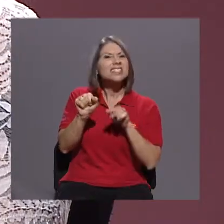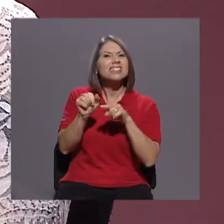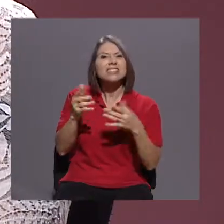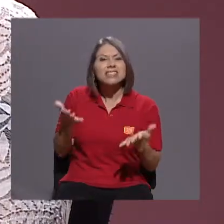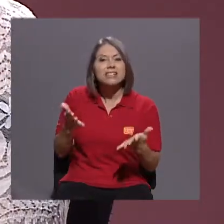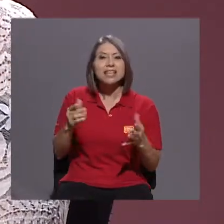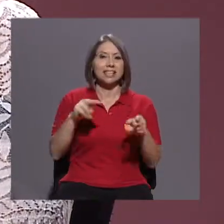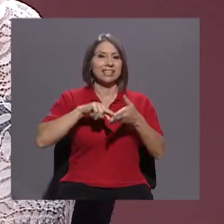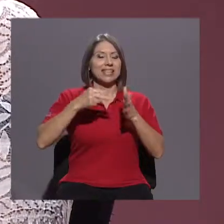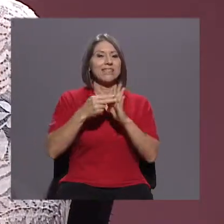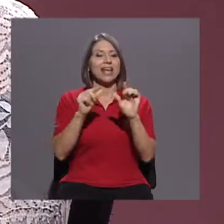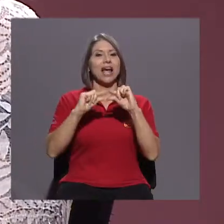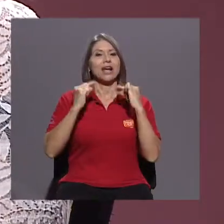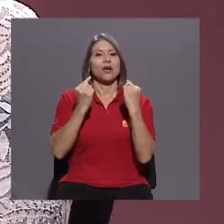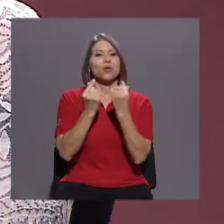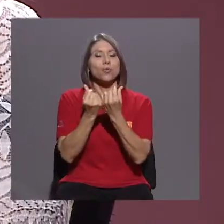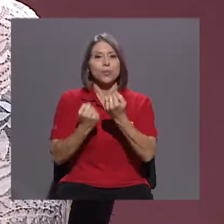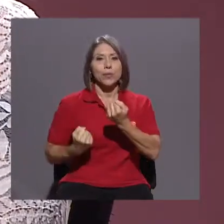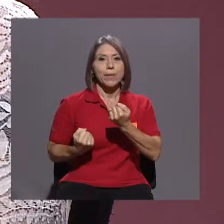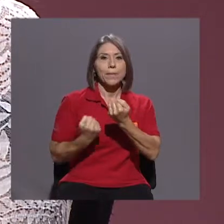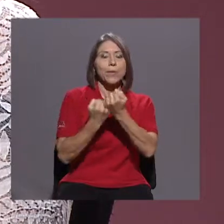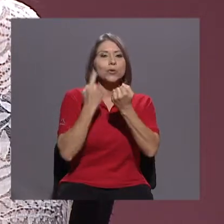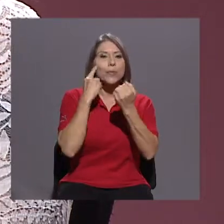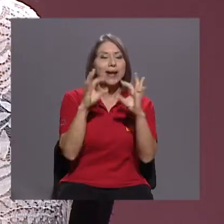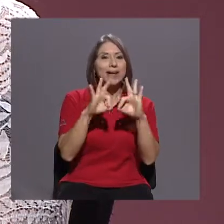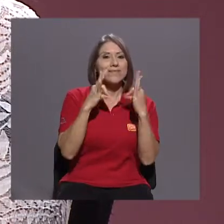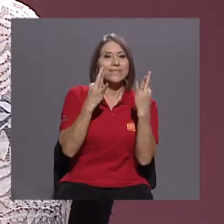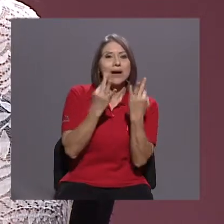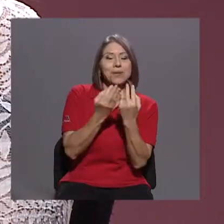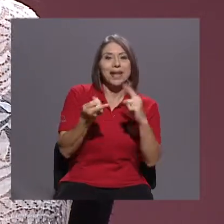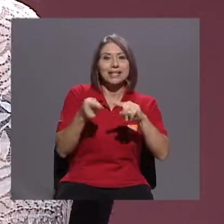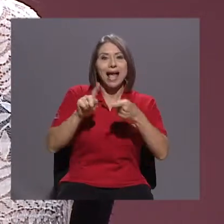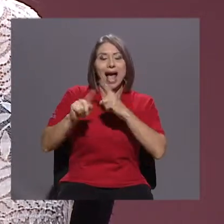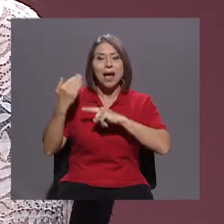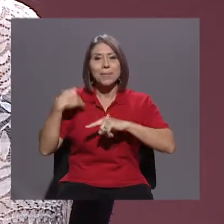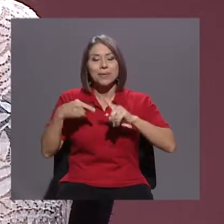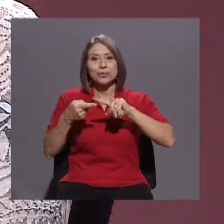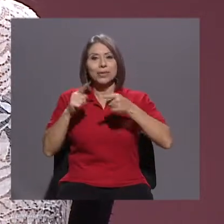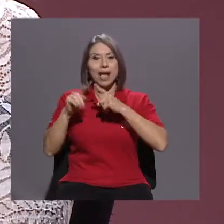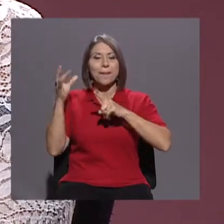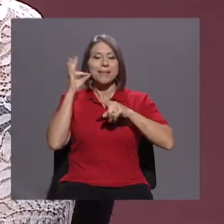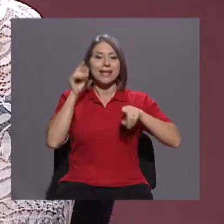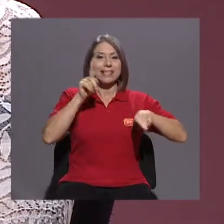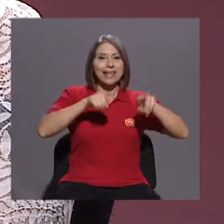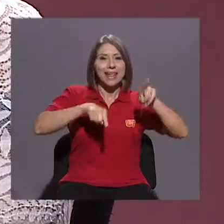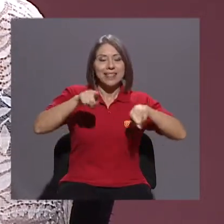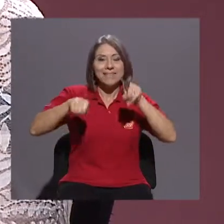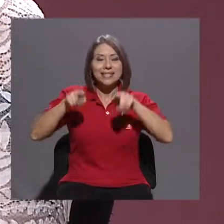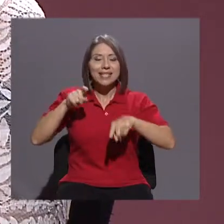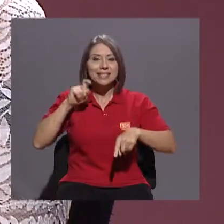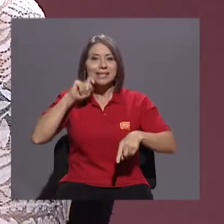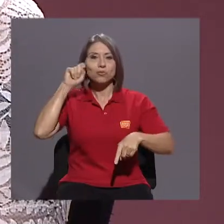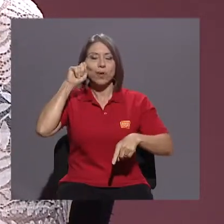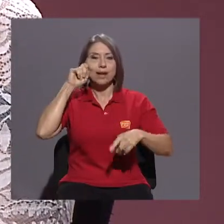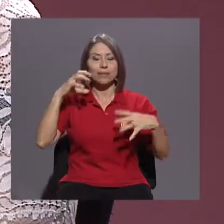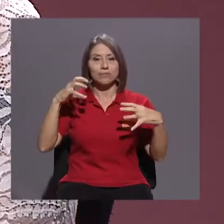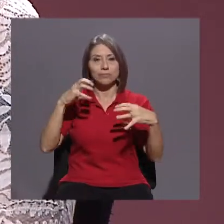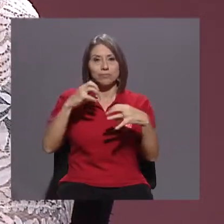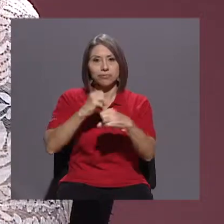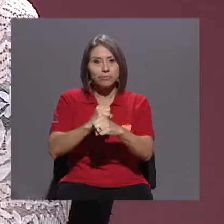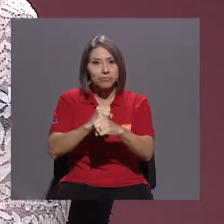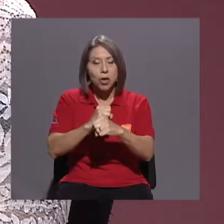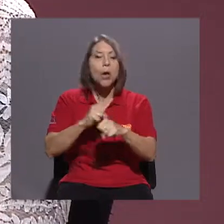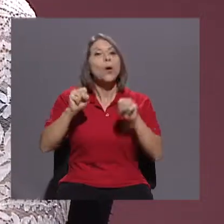significa Grupo de apoyo Para familiares Y amigos Y amigas De la diversidad sexual Podríamos